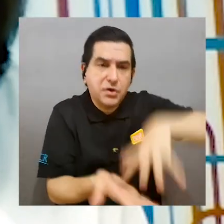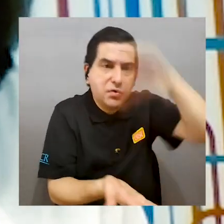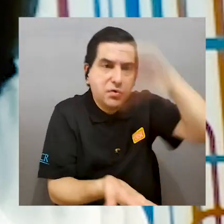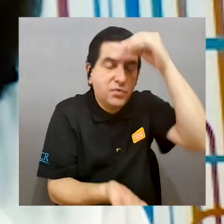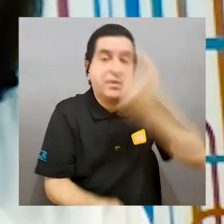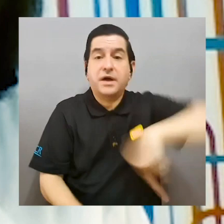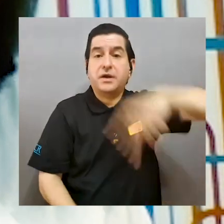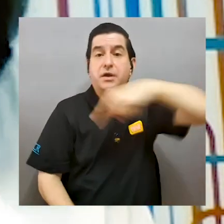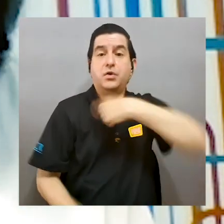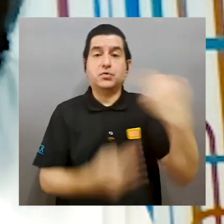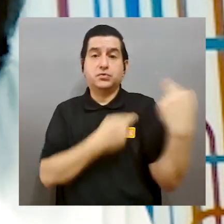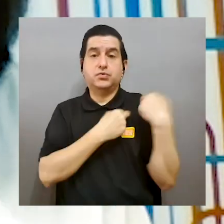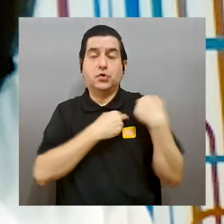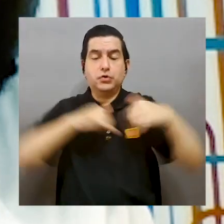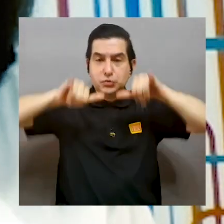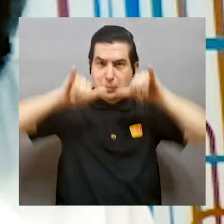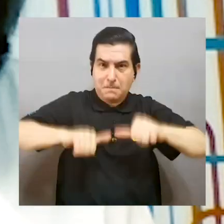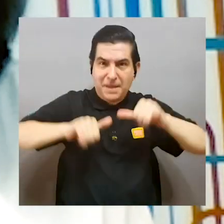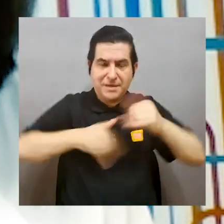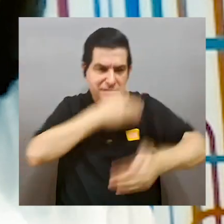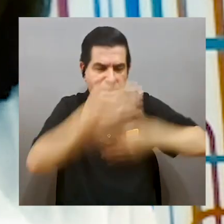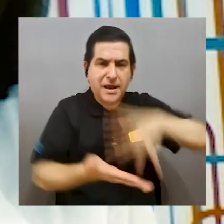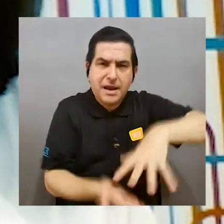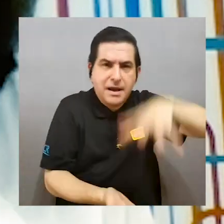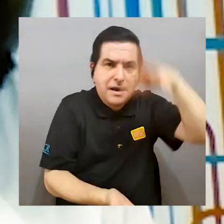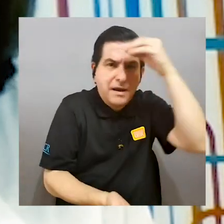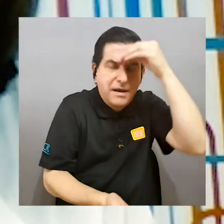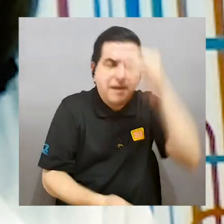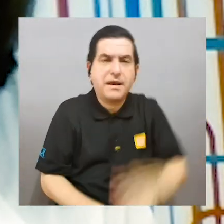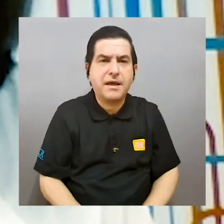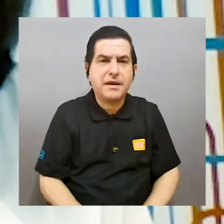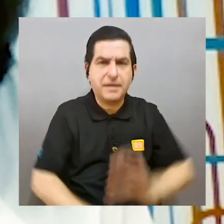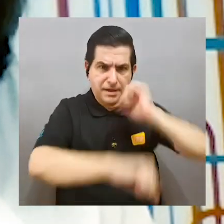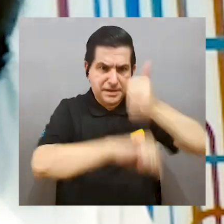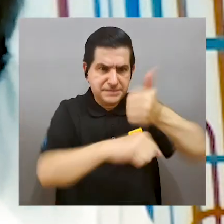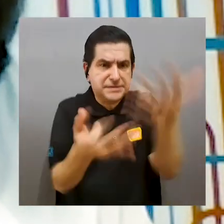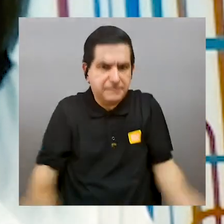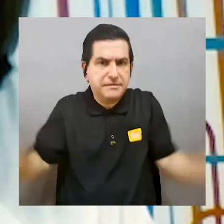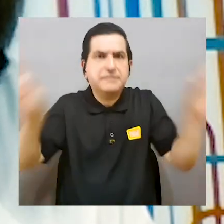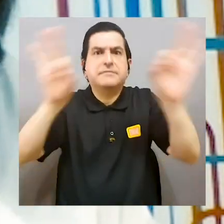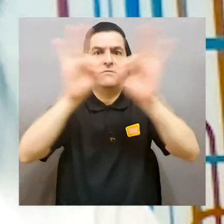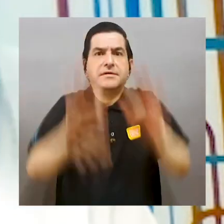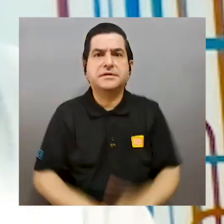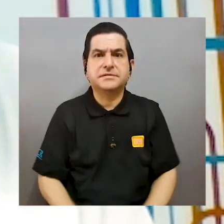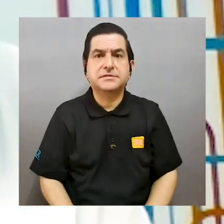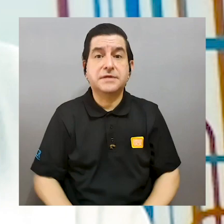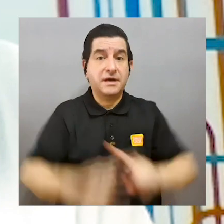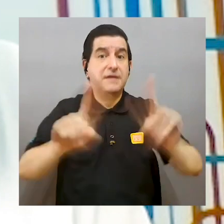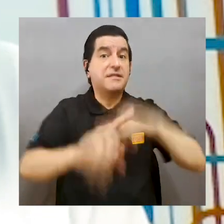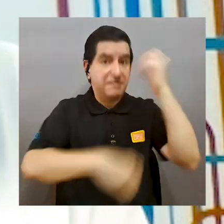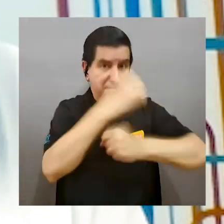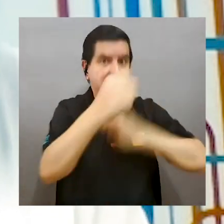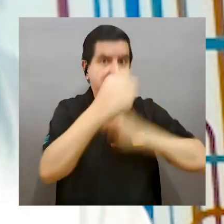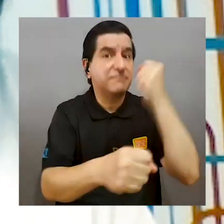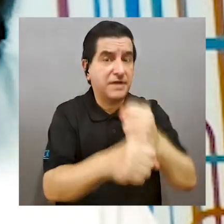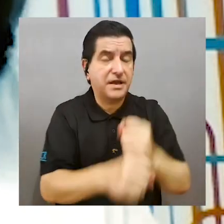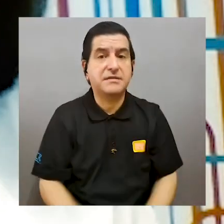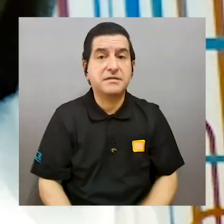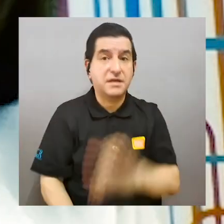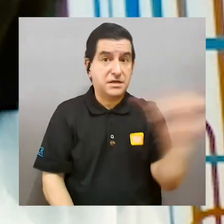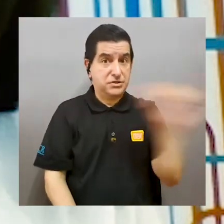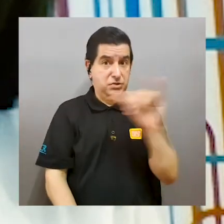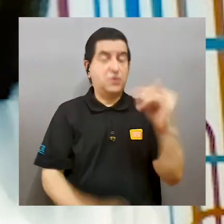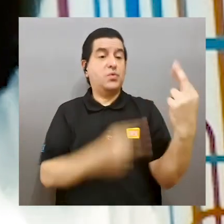nos corresponderá sostener esos aprendizajes que hemos determinado fundamentales por varios años, y